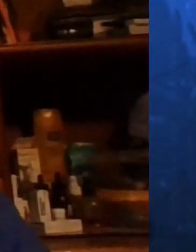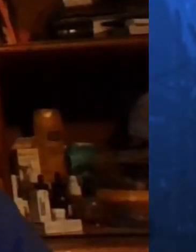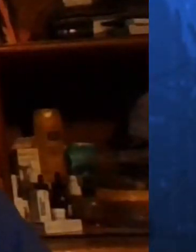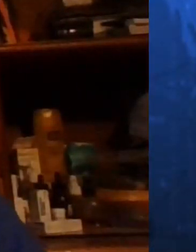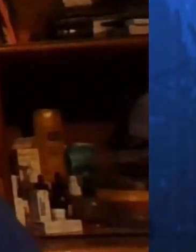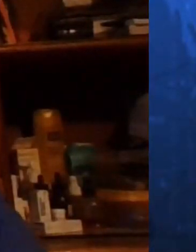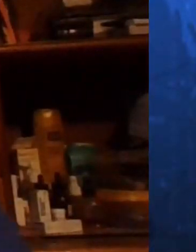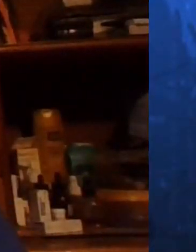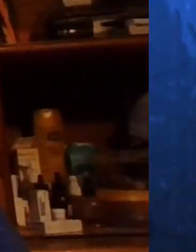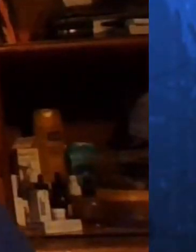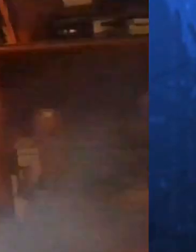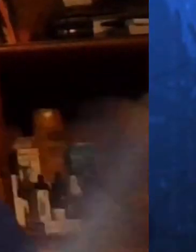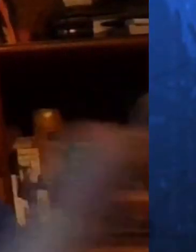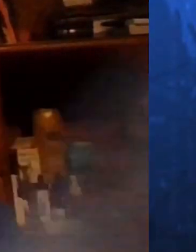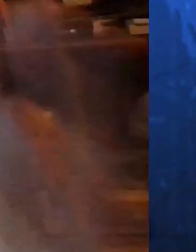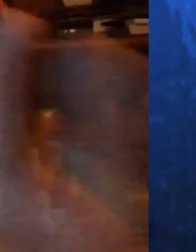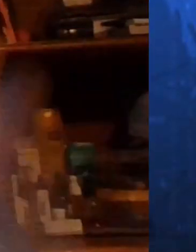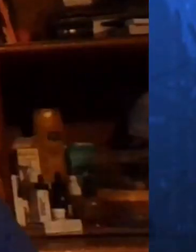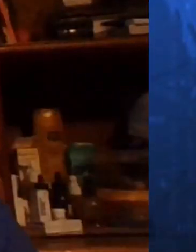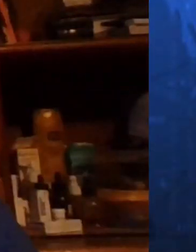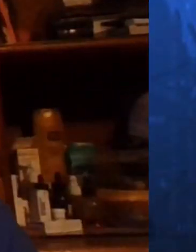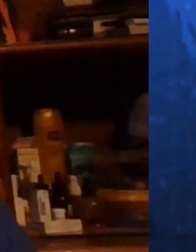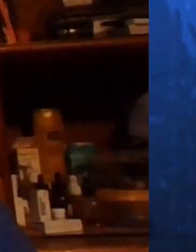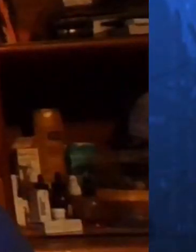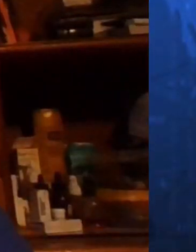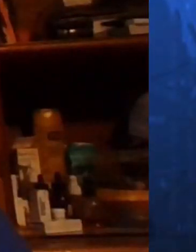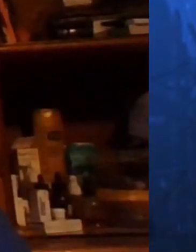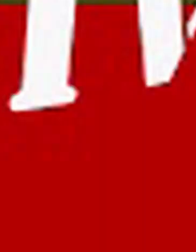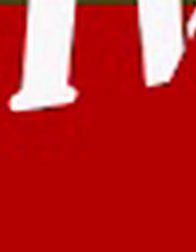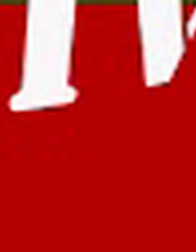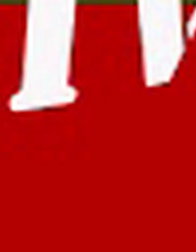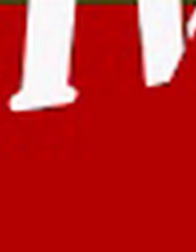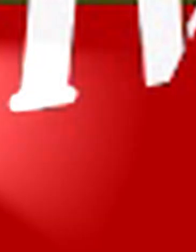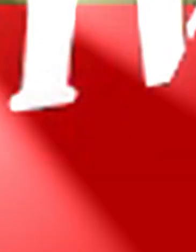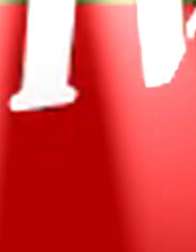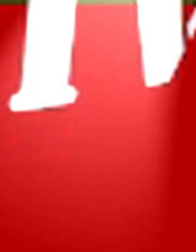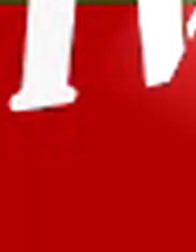Bienvenida y bienvenido. El día de hoy, la curva se está aplanando.